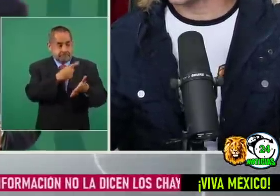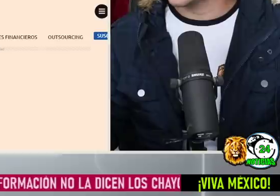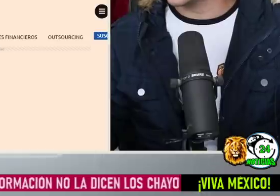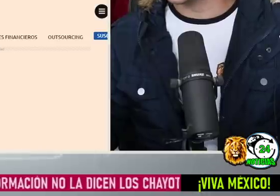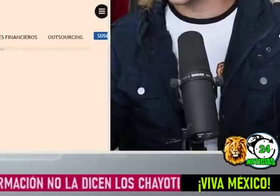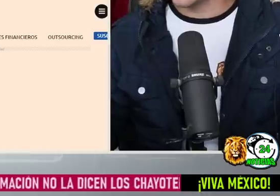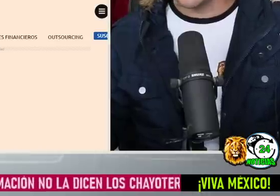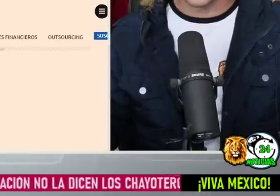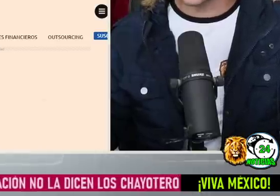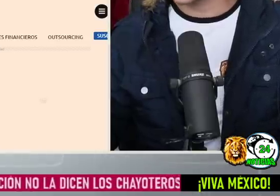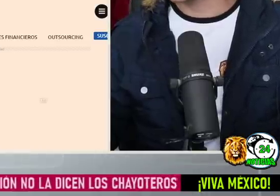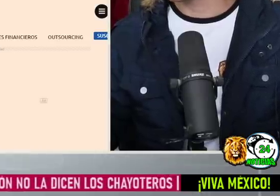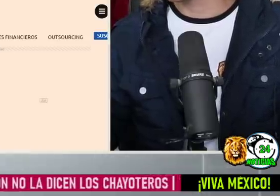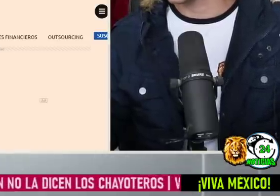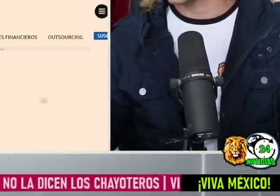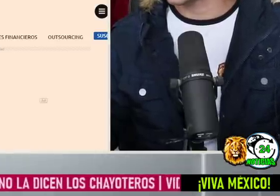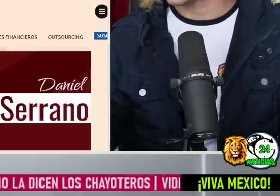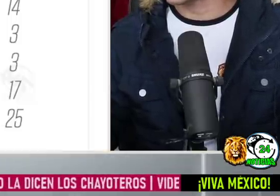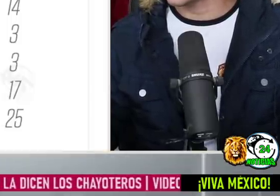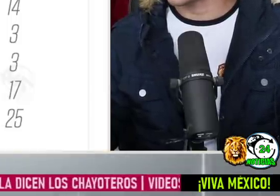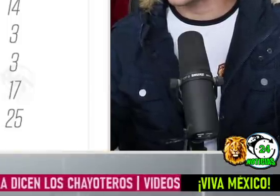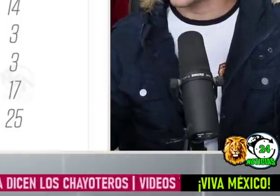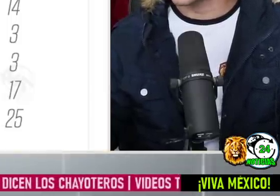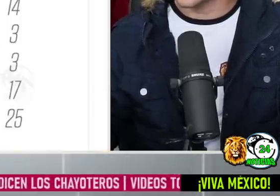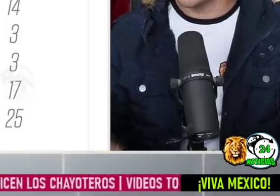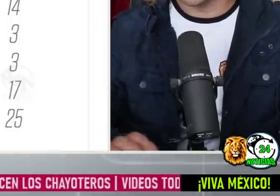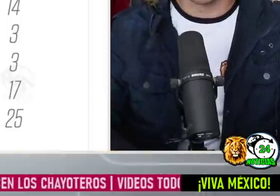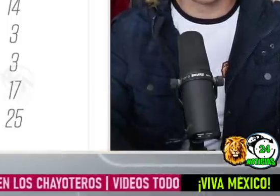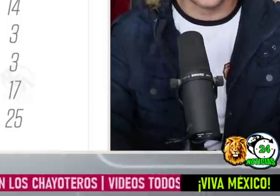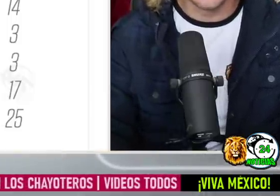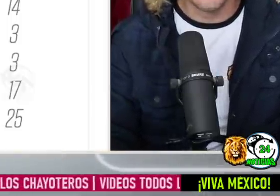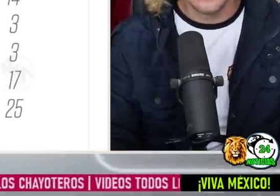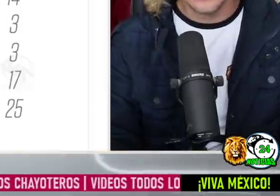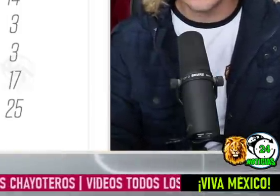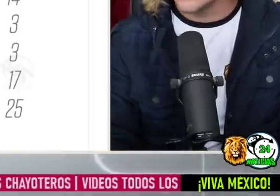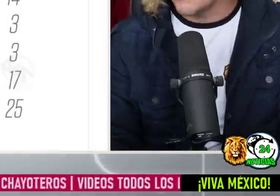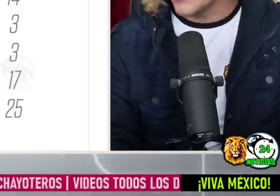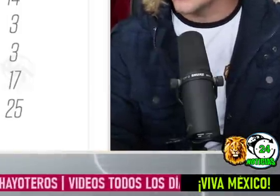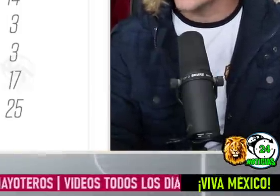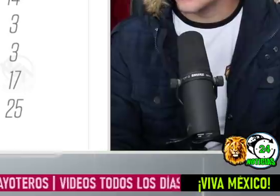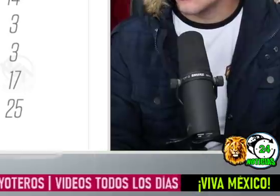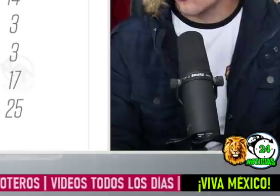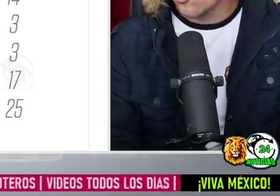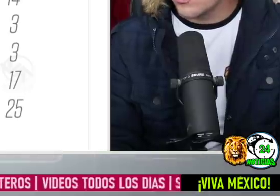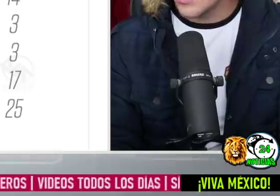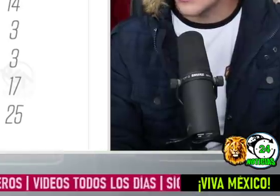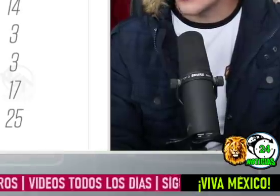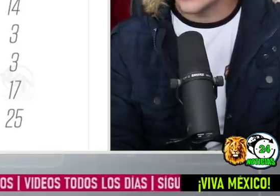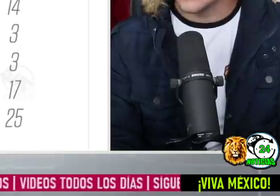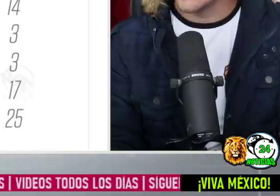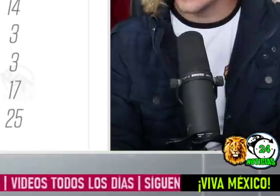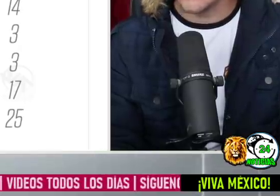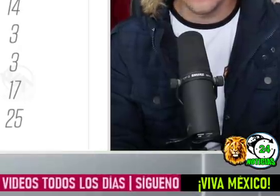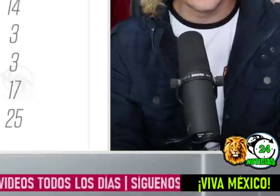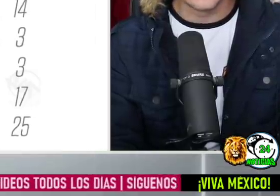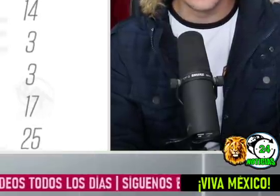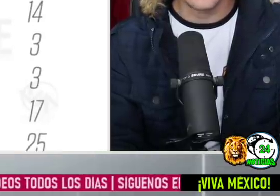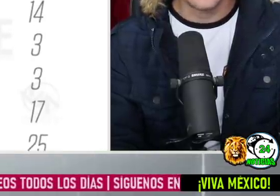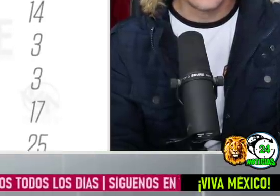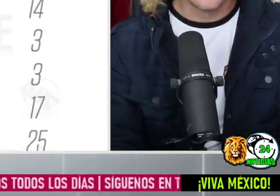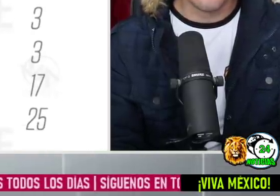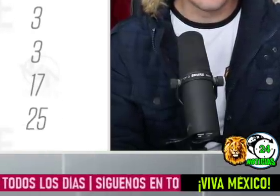vimos en estas encuestas, en esta encuesta que les acabo de mostrar. Esta es apenas la segunda